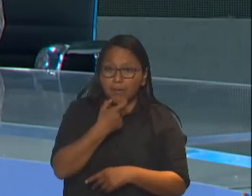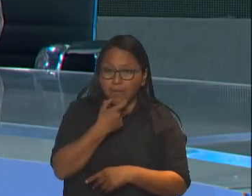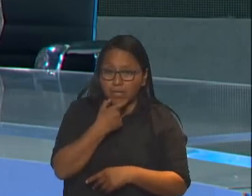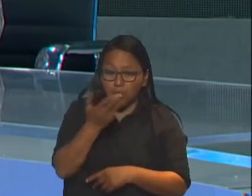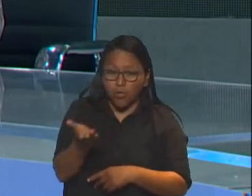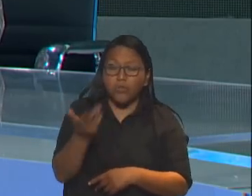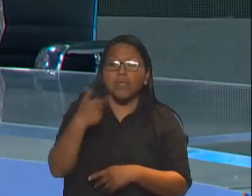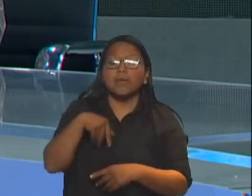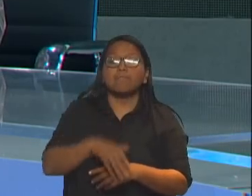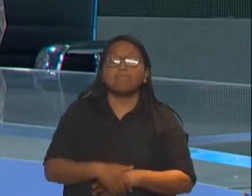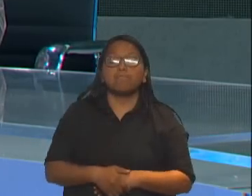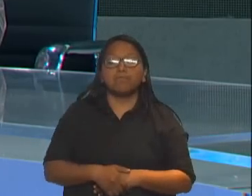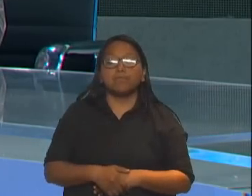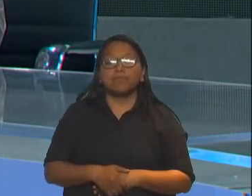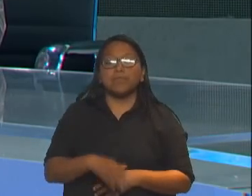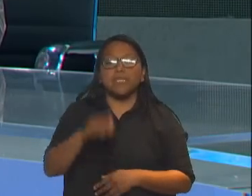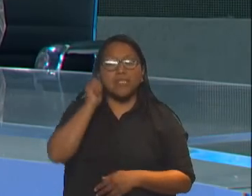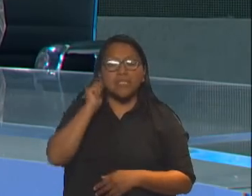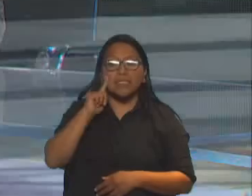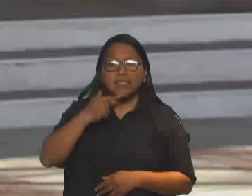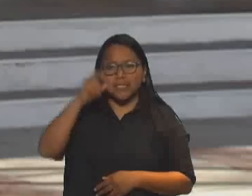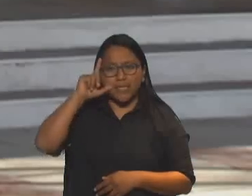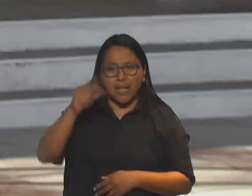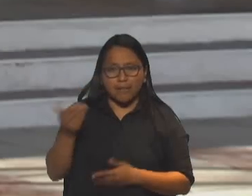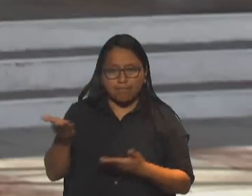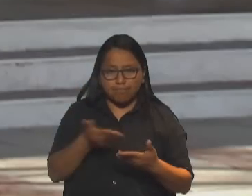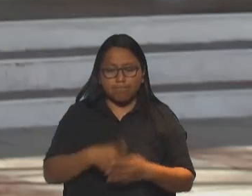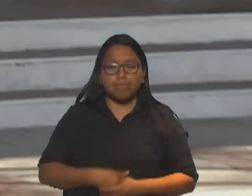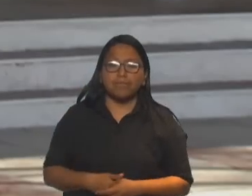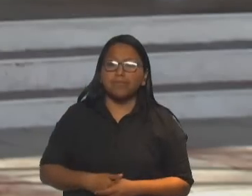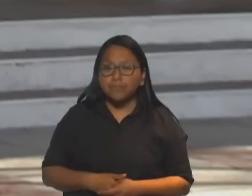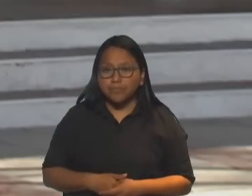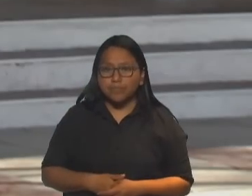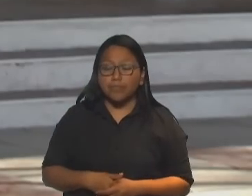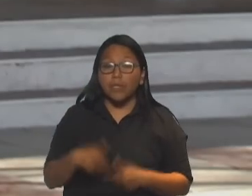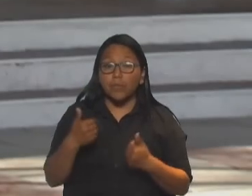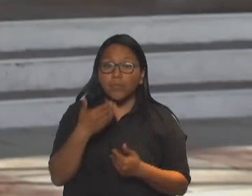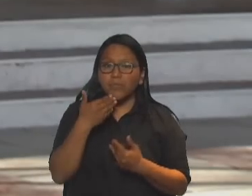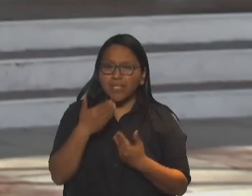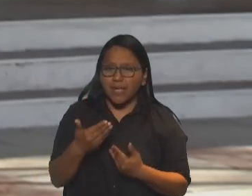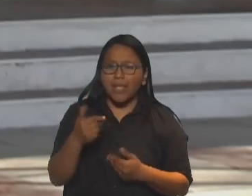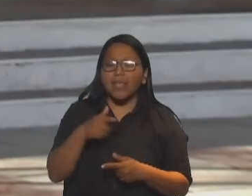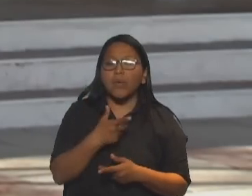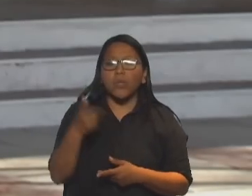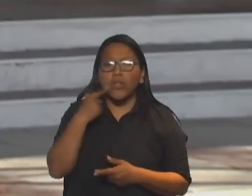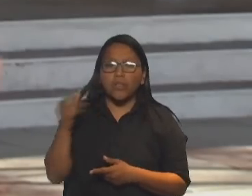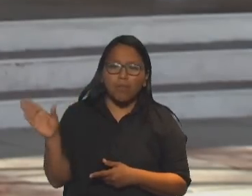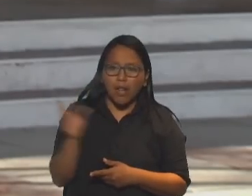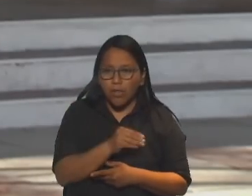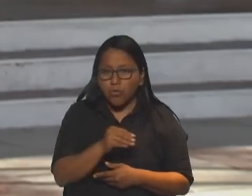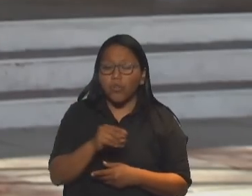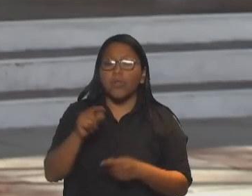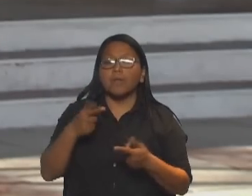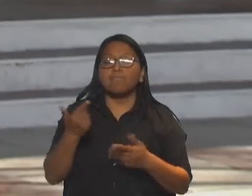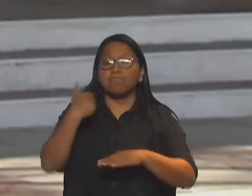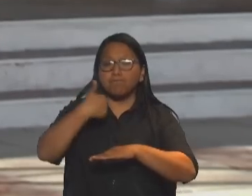dice la marshall así será bienvenida te escuchamos muchas gracias muy buenos días para todos y todas aquí